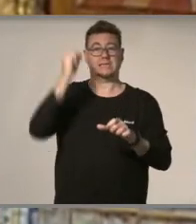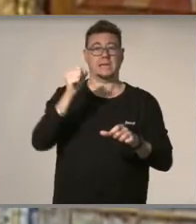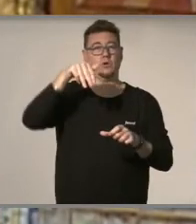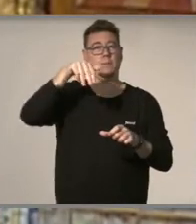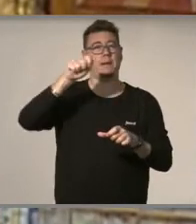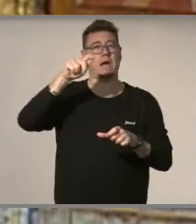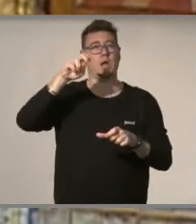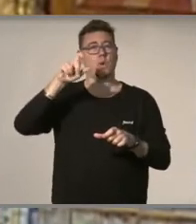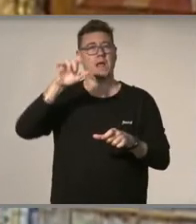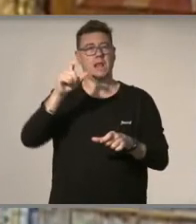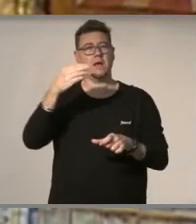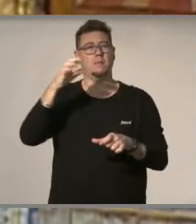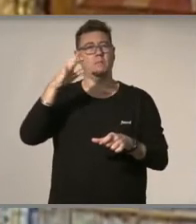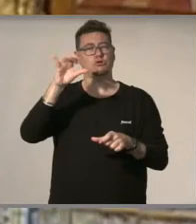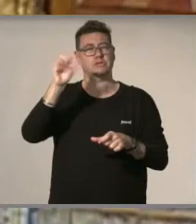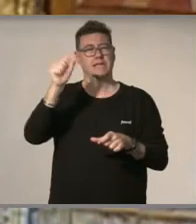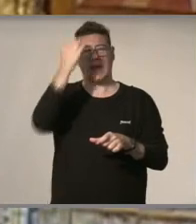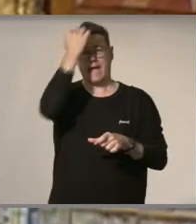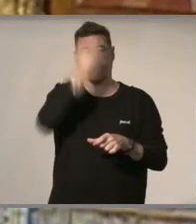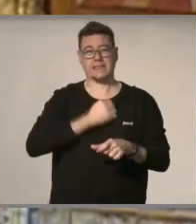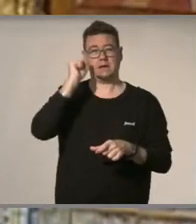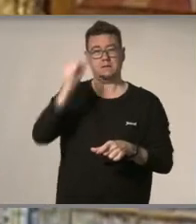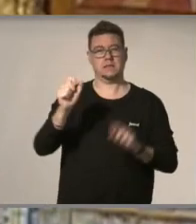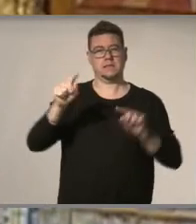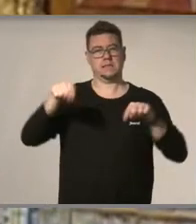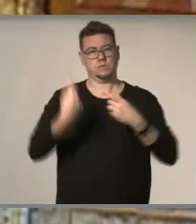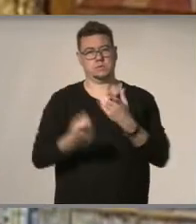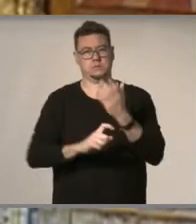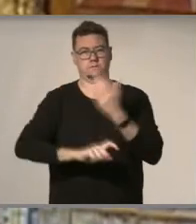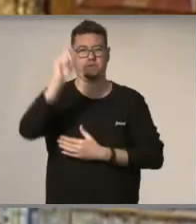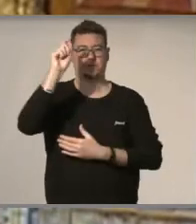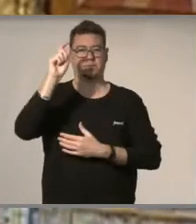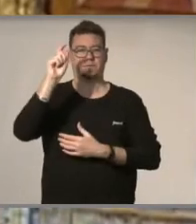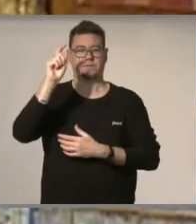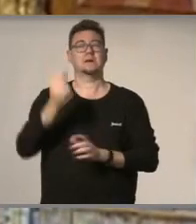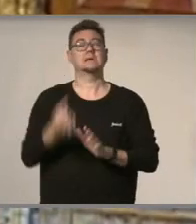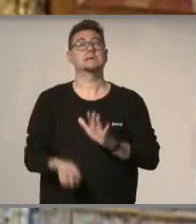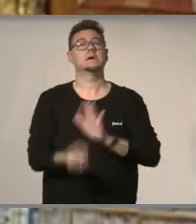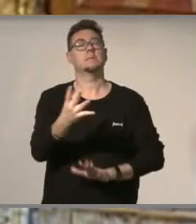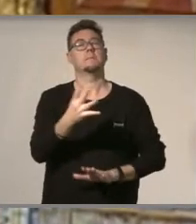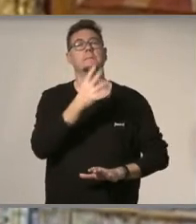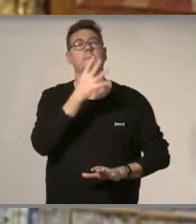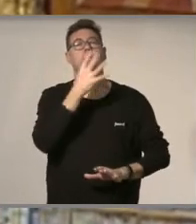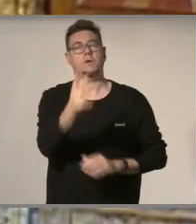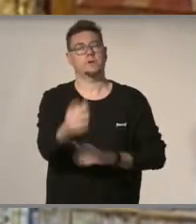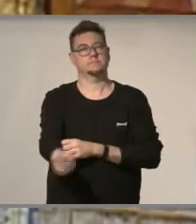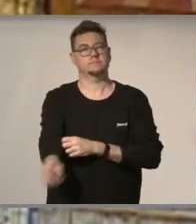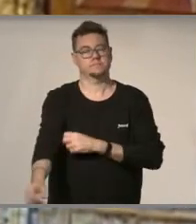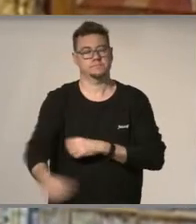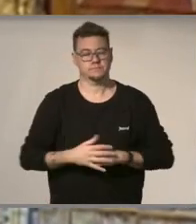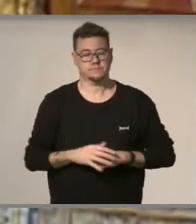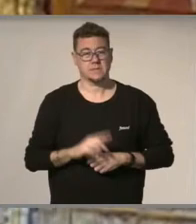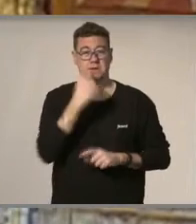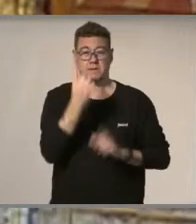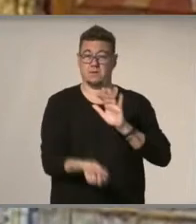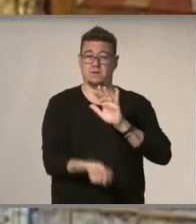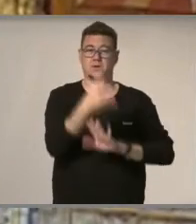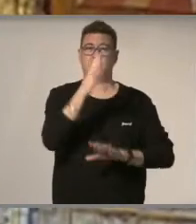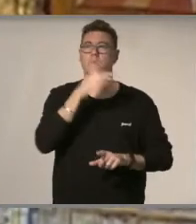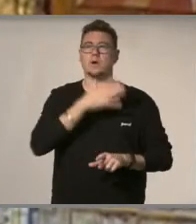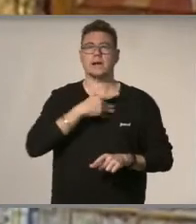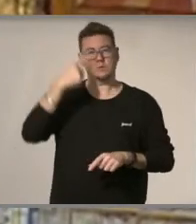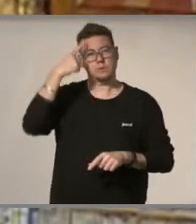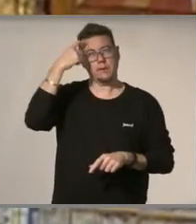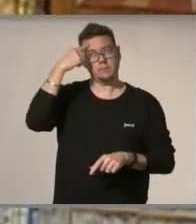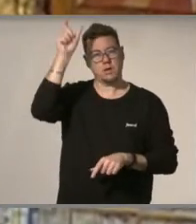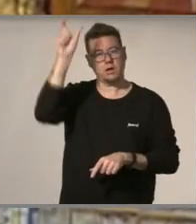Manuel Broseta a manos de ETA. Y se constituyó con un triple objetivo. De una parte, para mantener viva su